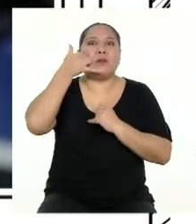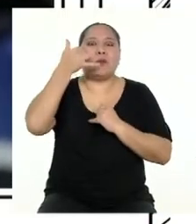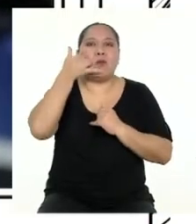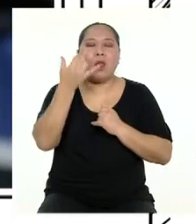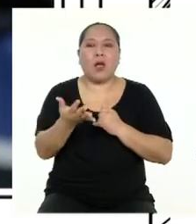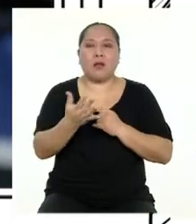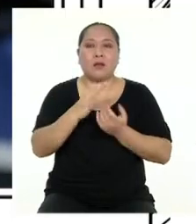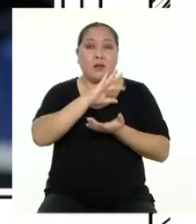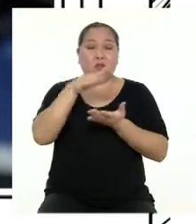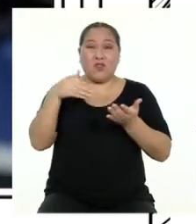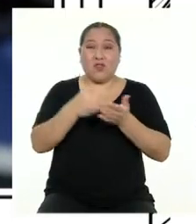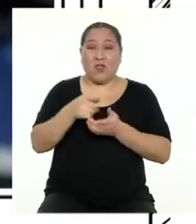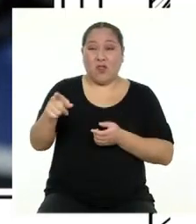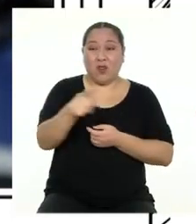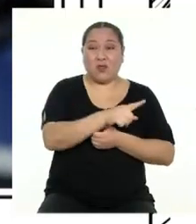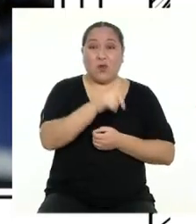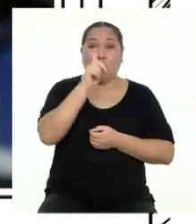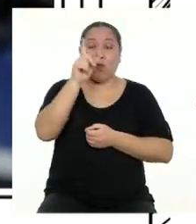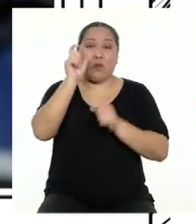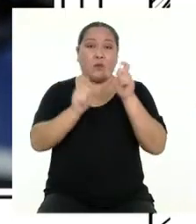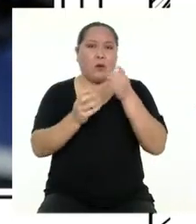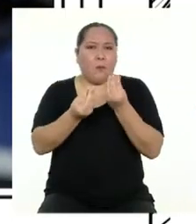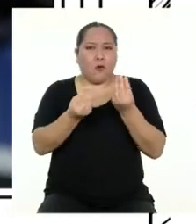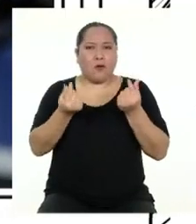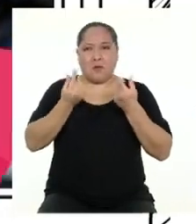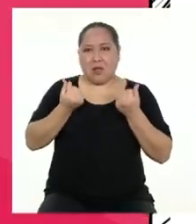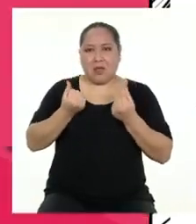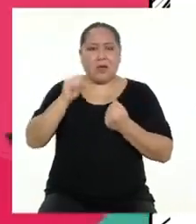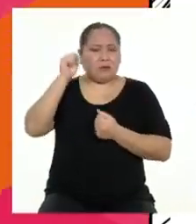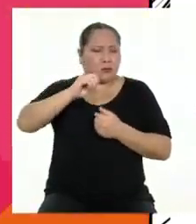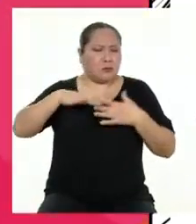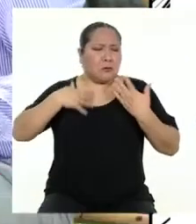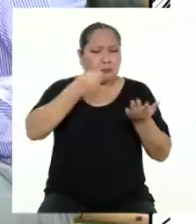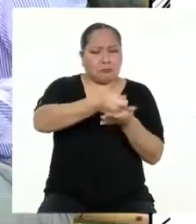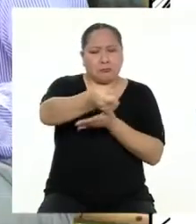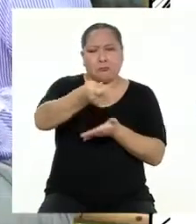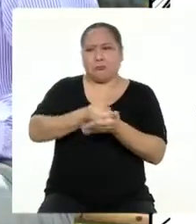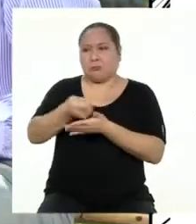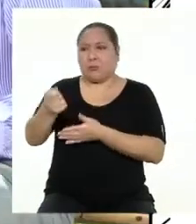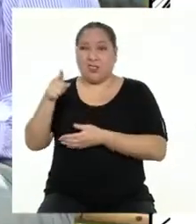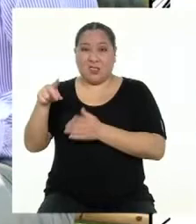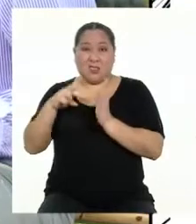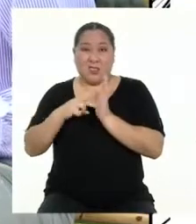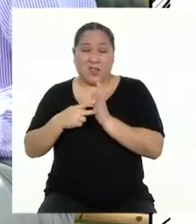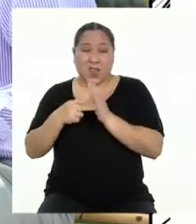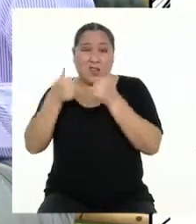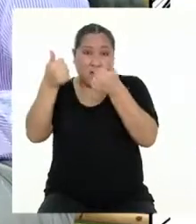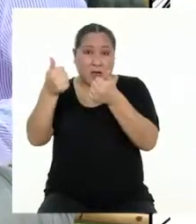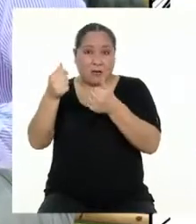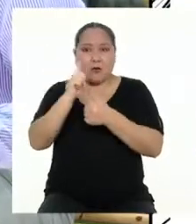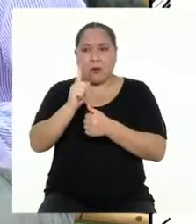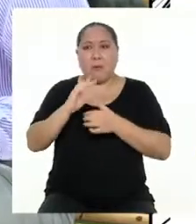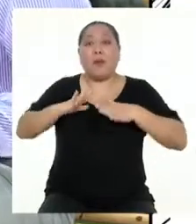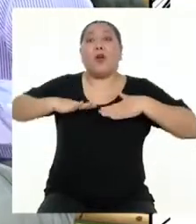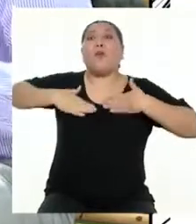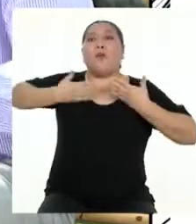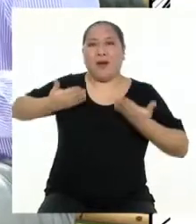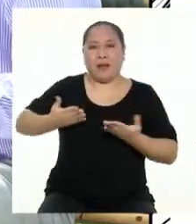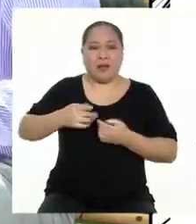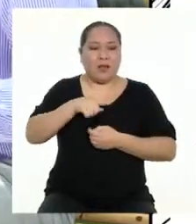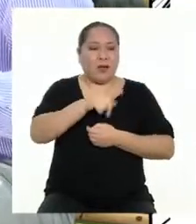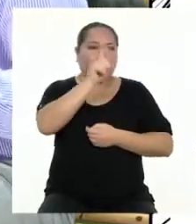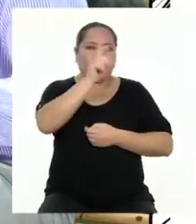todo esto lleva a que probablemente una persona con mucho dinero lo puede hacer. No significa que esté bien, pero lo puede hacer. Pero una persona que no, en